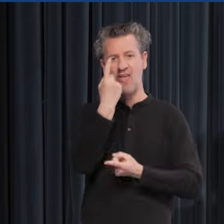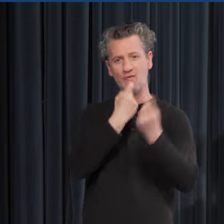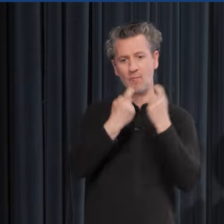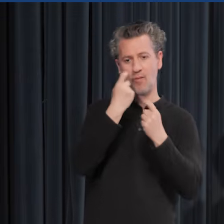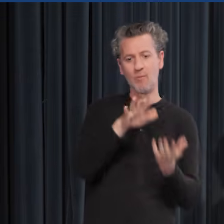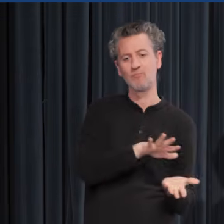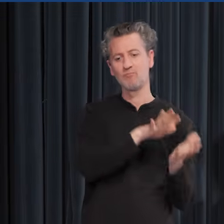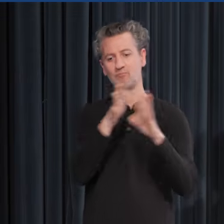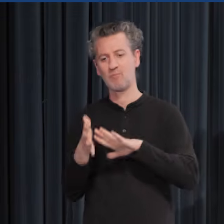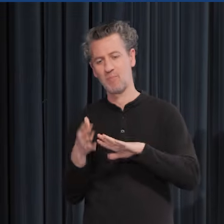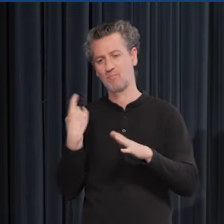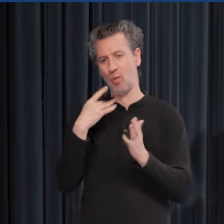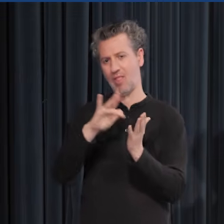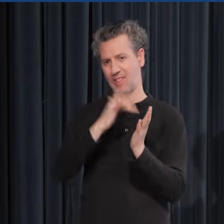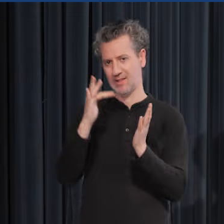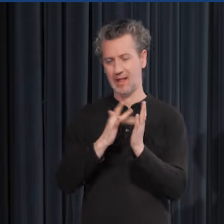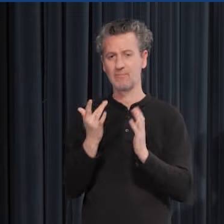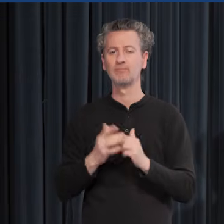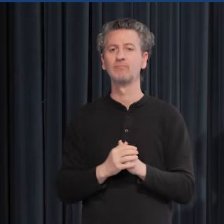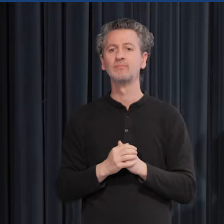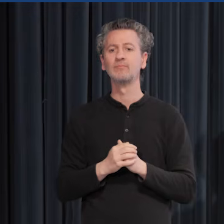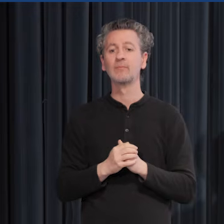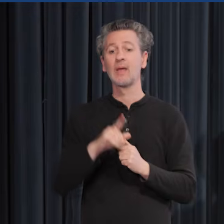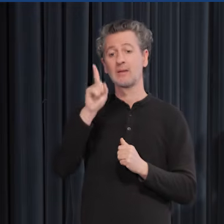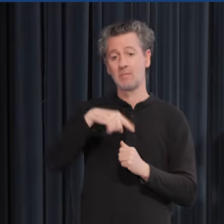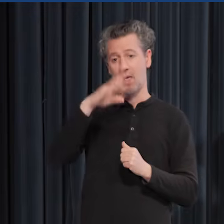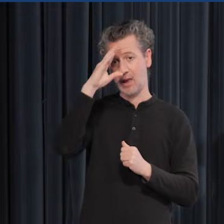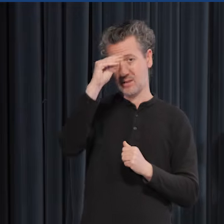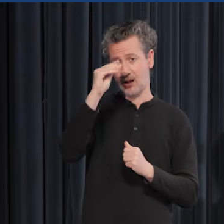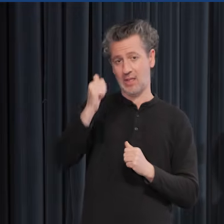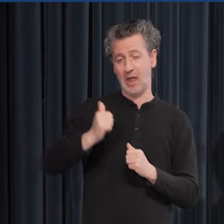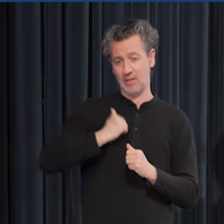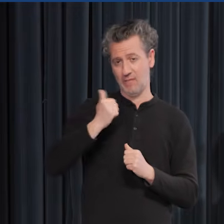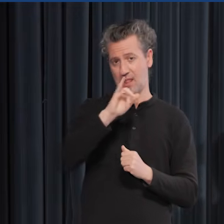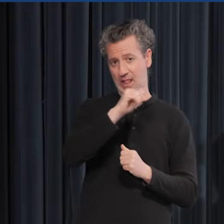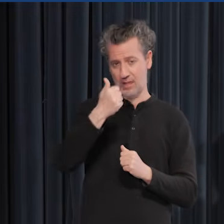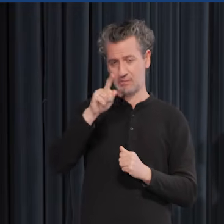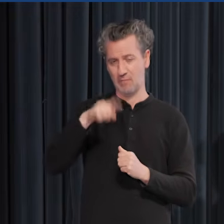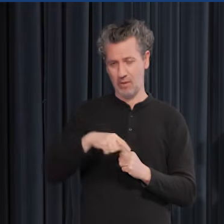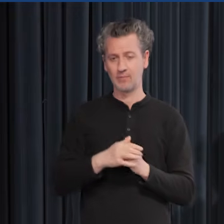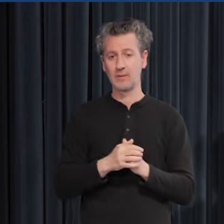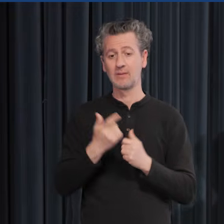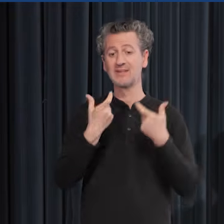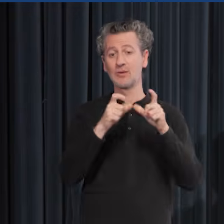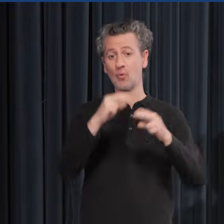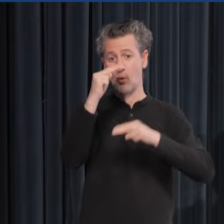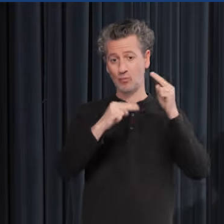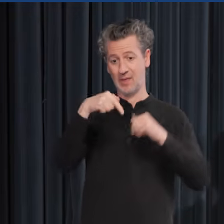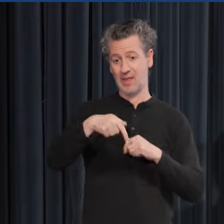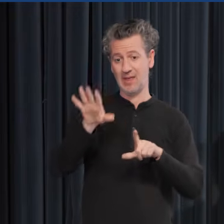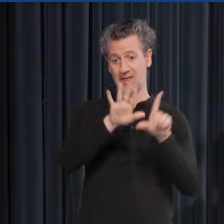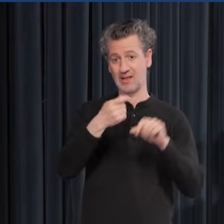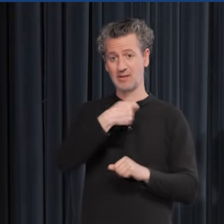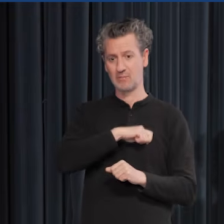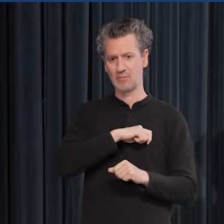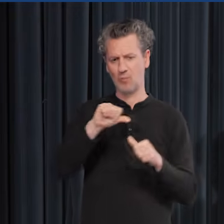información a su modelo digital. Y por supuesto la inteligencia artificial. Entonces, el sector de la construcción en España, llevamos tiempo